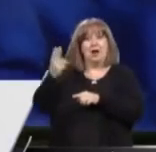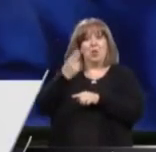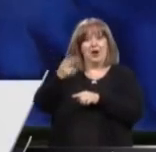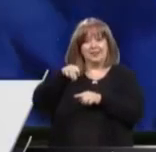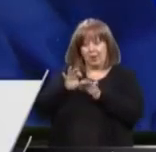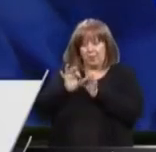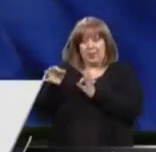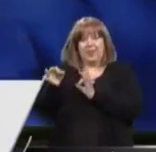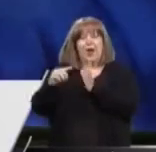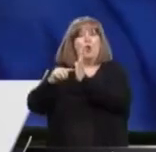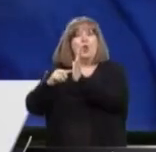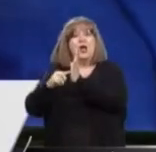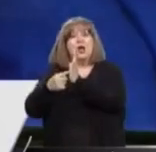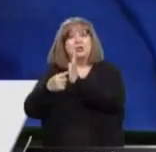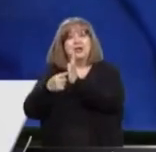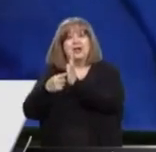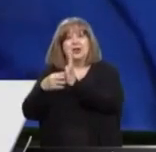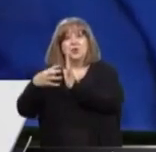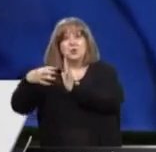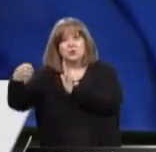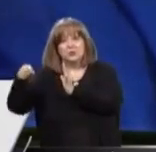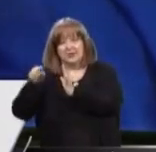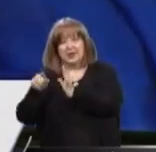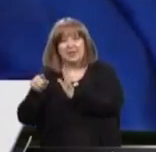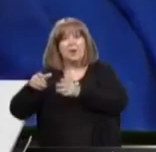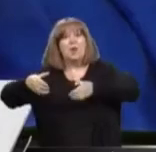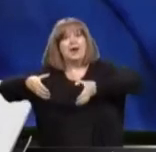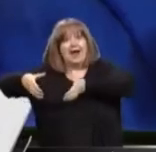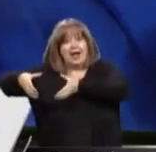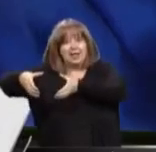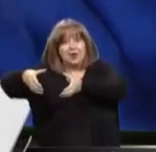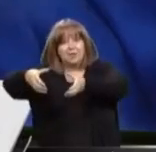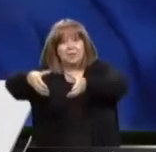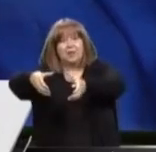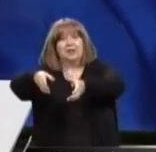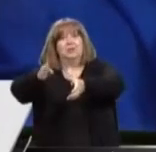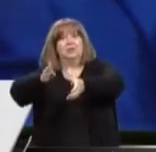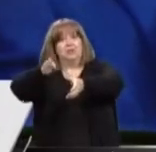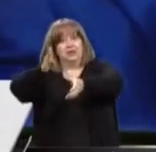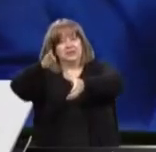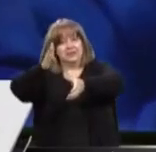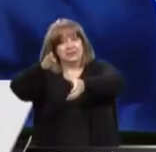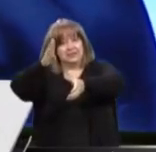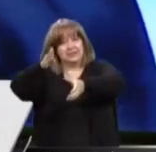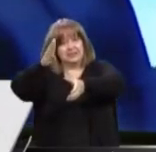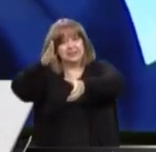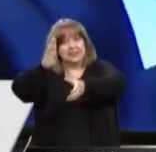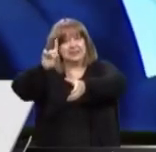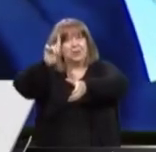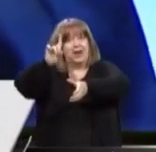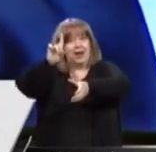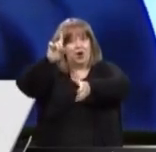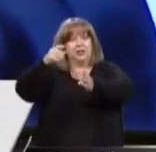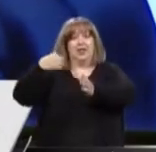es donde está el principal centro de consumo. Después, ese caño seguiría hacia el norte, abastecería buena parte de las provincias del norte